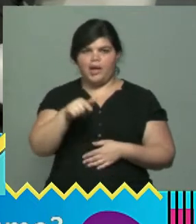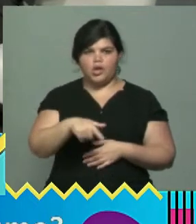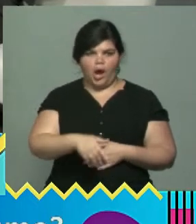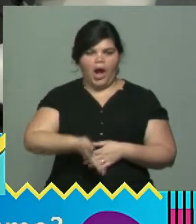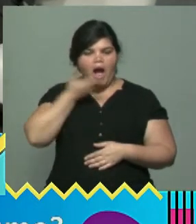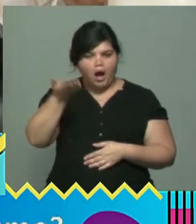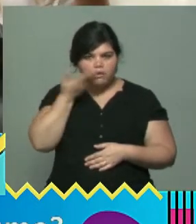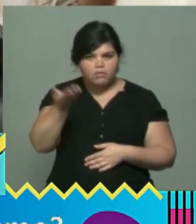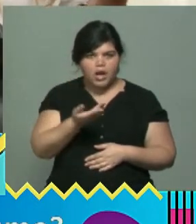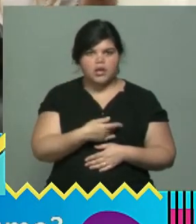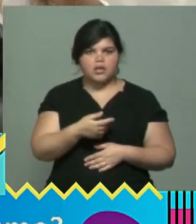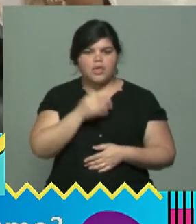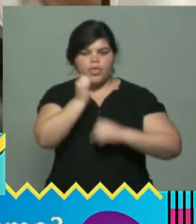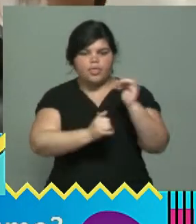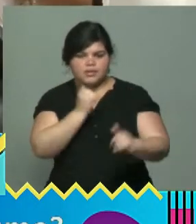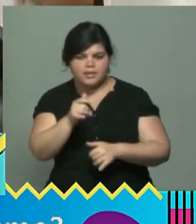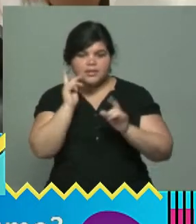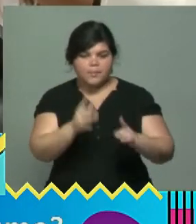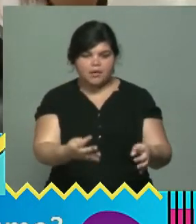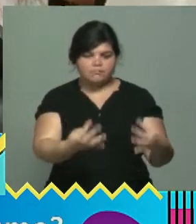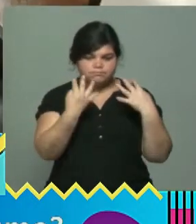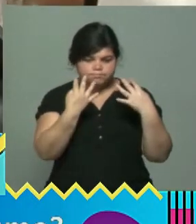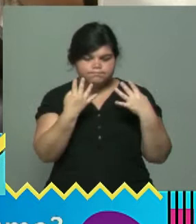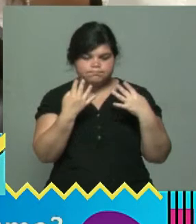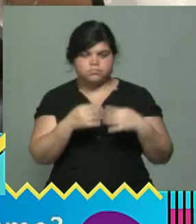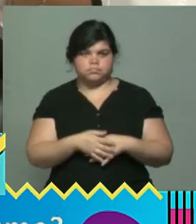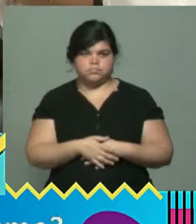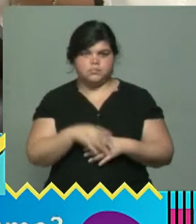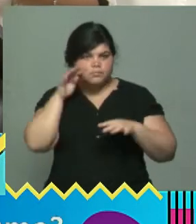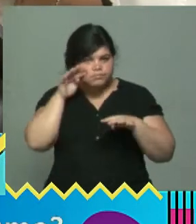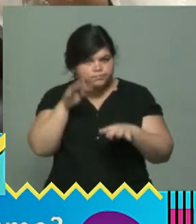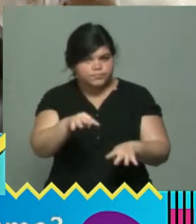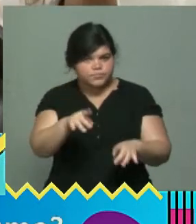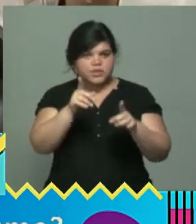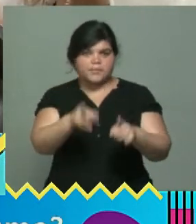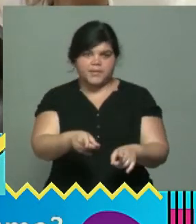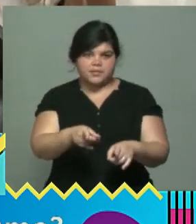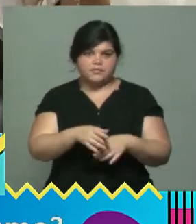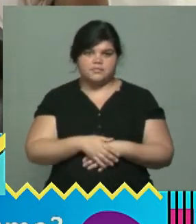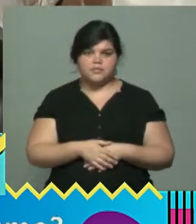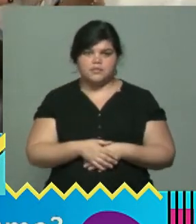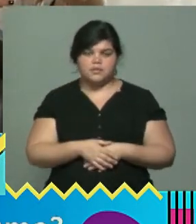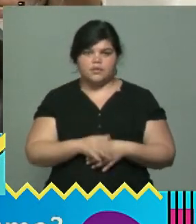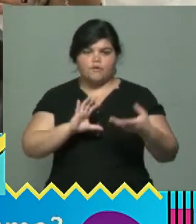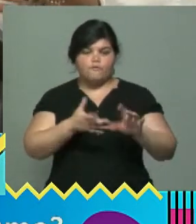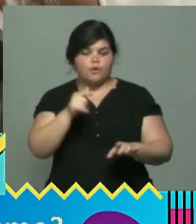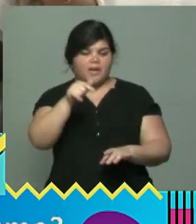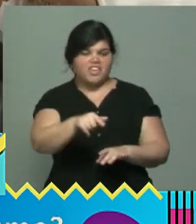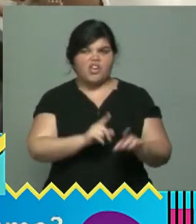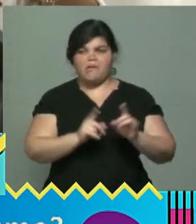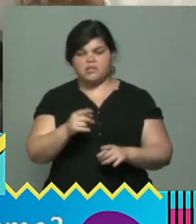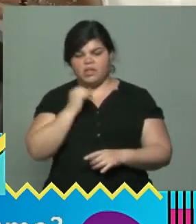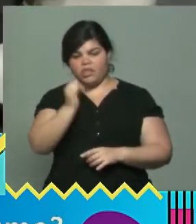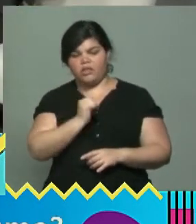decirles y hay que escucharlos, básicamente. O sea, ellos tienen sus planteos y sus formas de ver las cosas. Entonces eso muchas veces no se transmite porque es